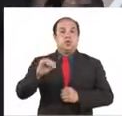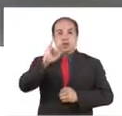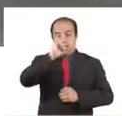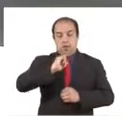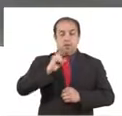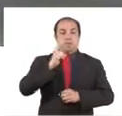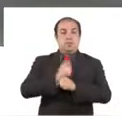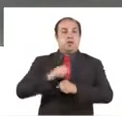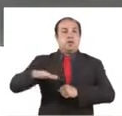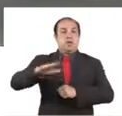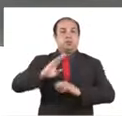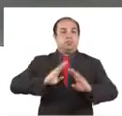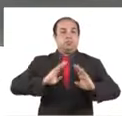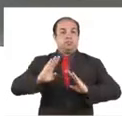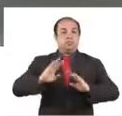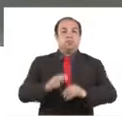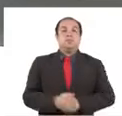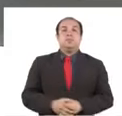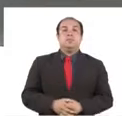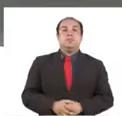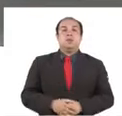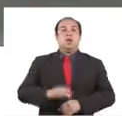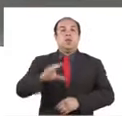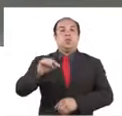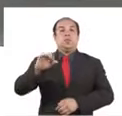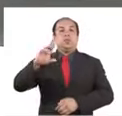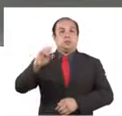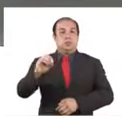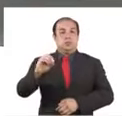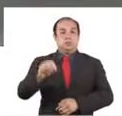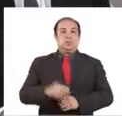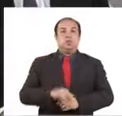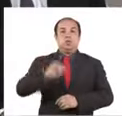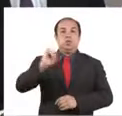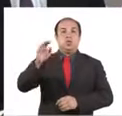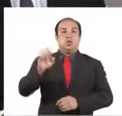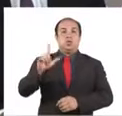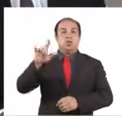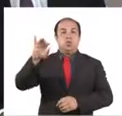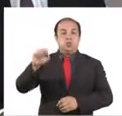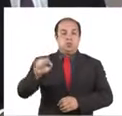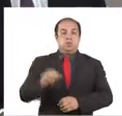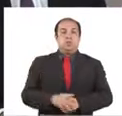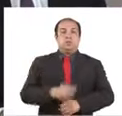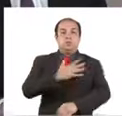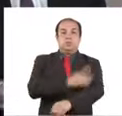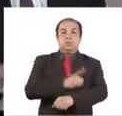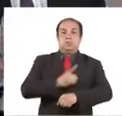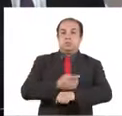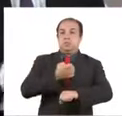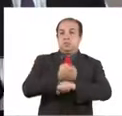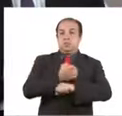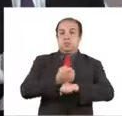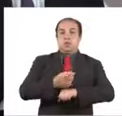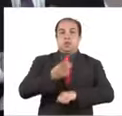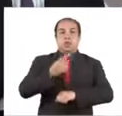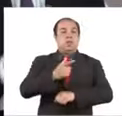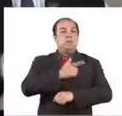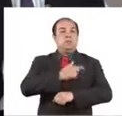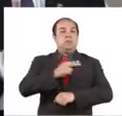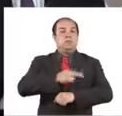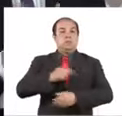Comisario José Luis Bucio Quirós, coordinador estatal de la Guardia Nacional en la Ciudad de México.